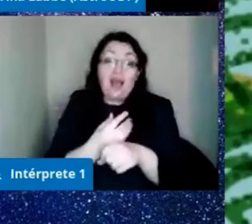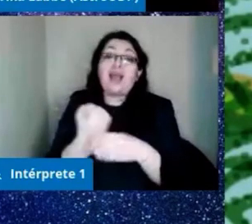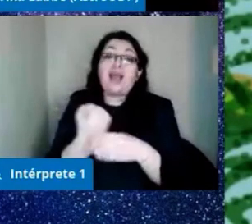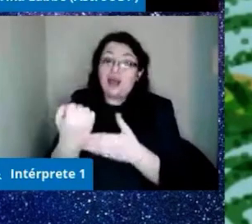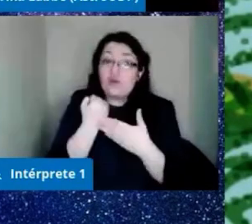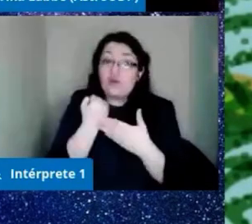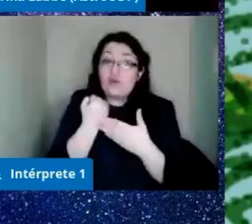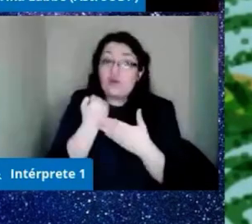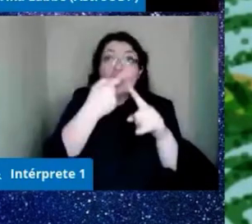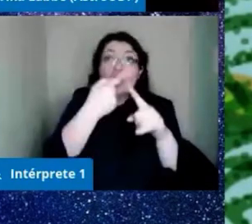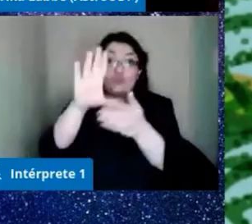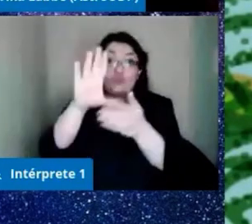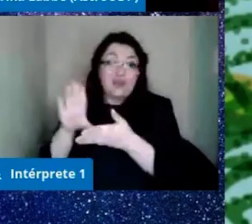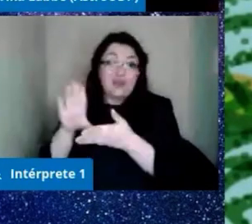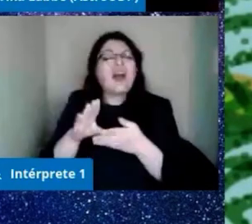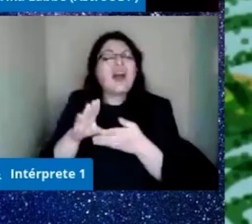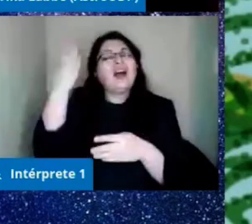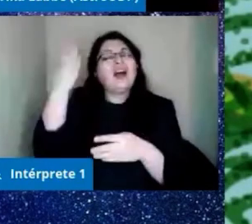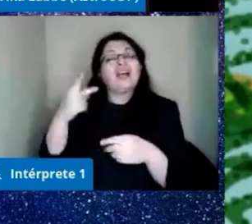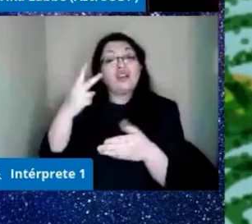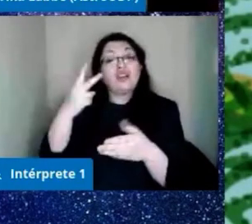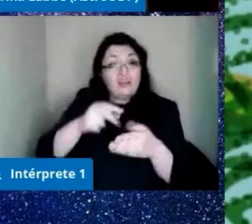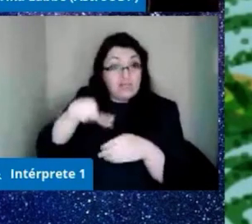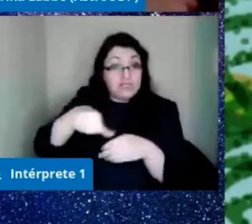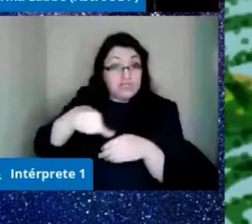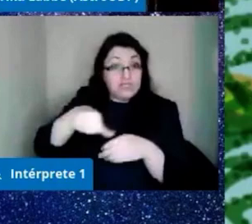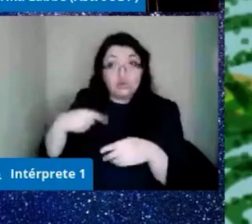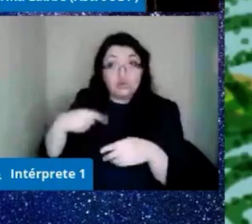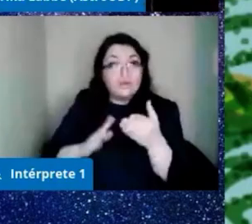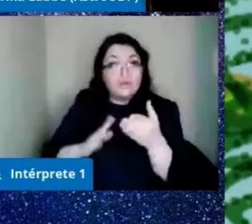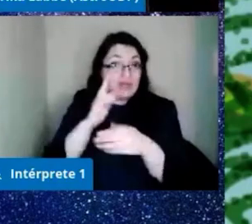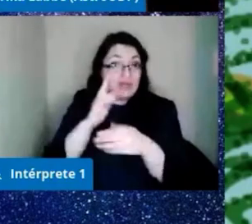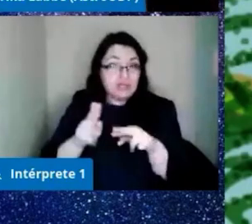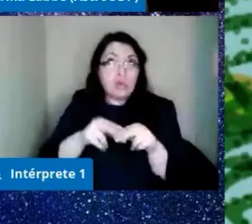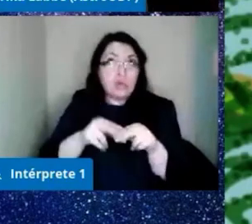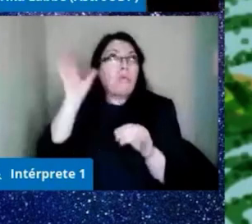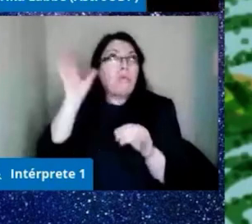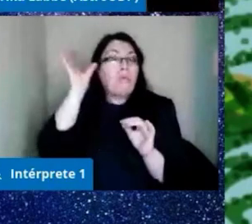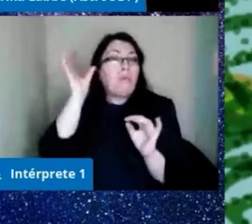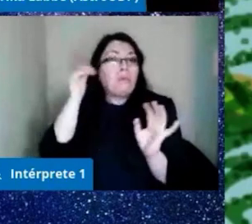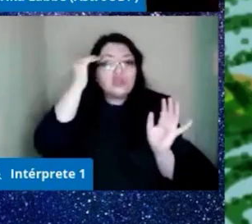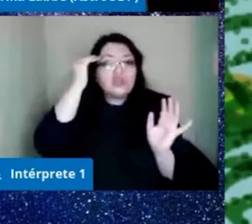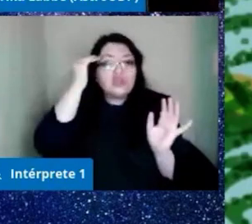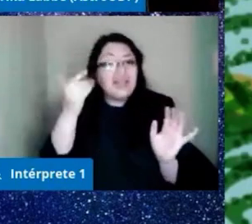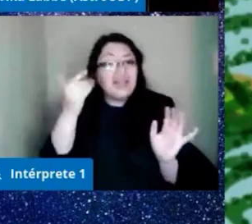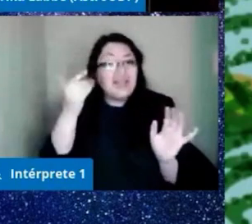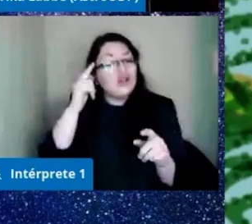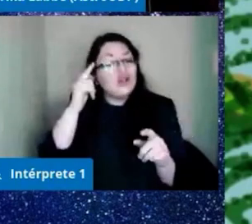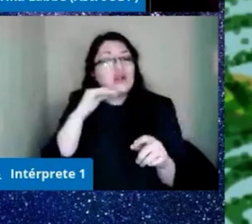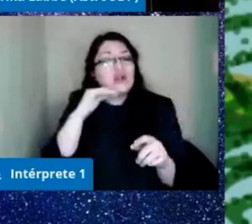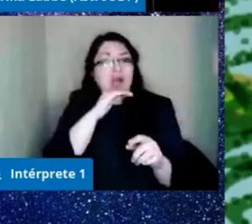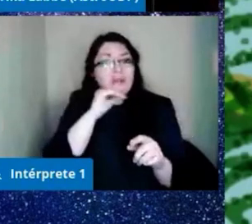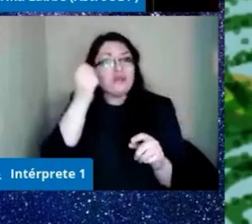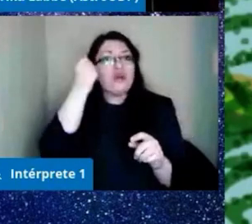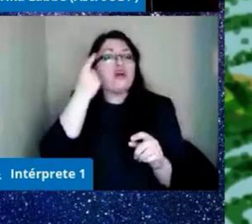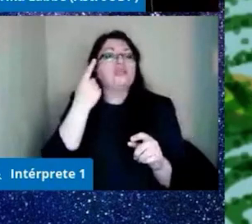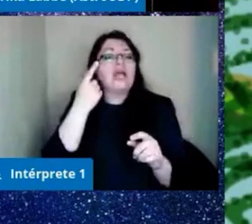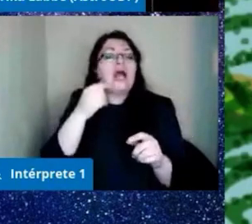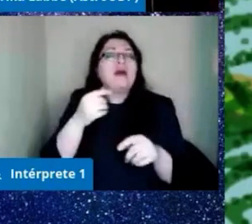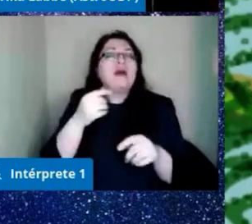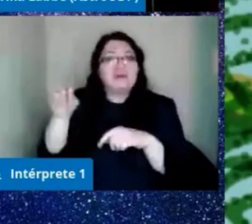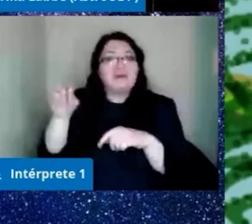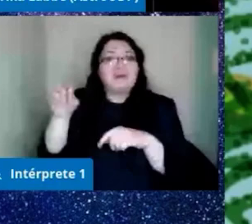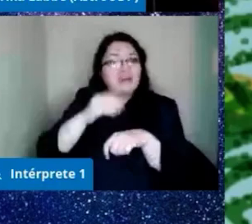empezamos a hacer esto en 2016, yo no tenía idea que existía, pero rápidamente me enteré que en realidad en Argentina, en Colombia, en España,